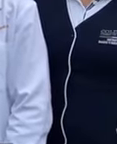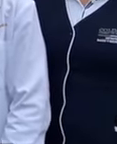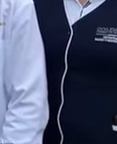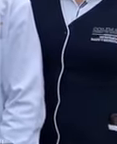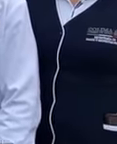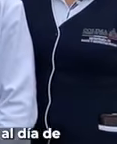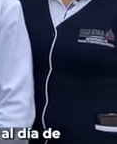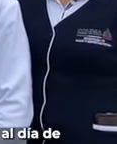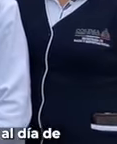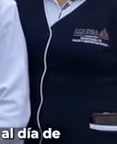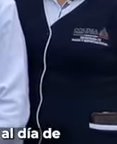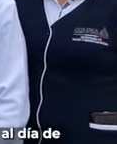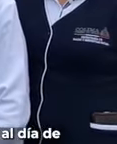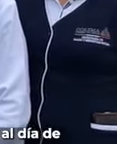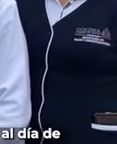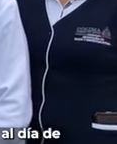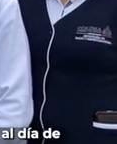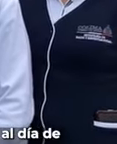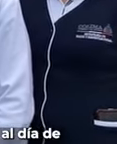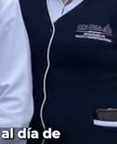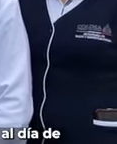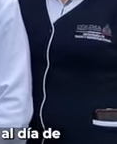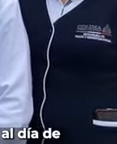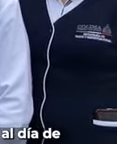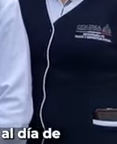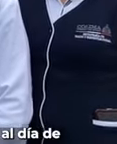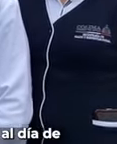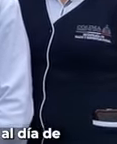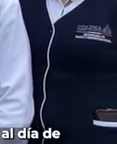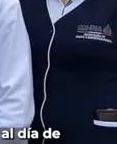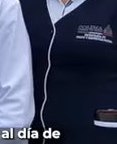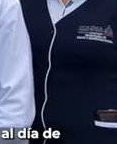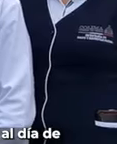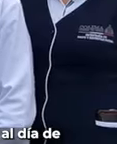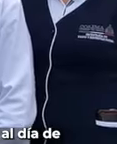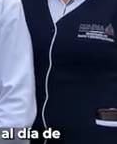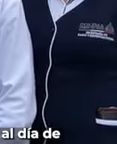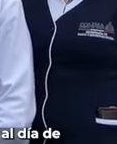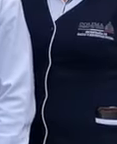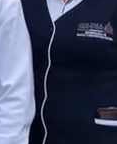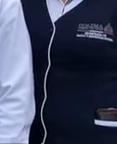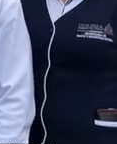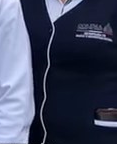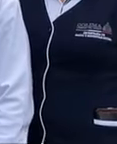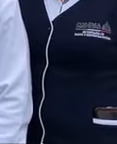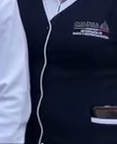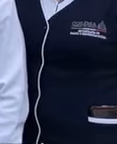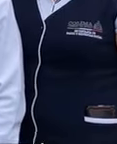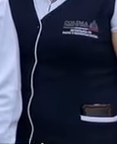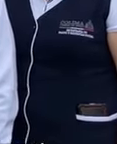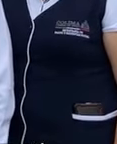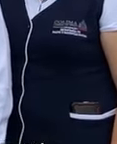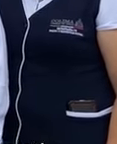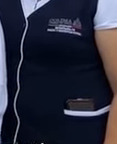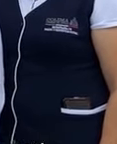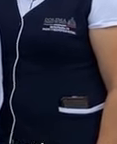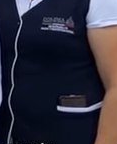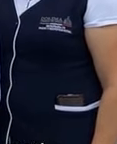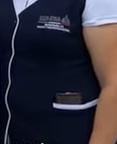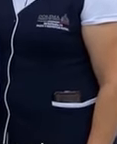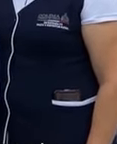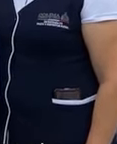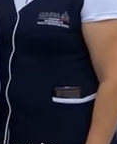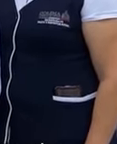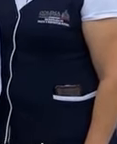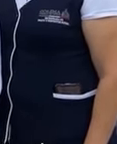partir del día de hoy las y los pacientes que están siendo atendidos aquí que al día de hoy somos 73 ya van a recibir su tratamiento de manera